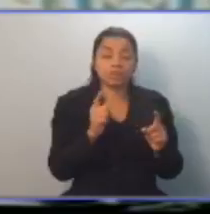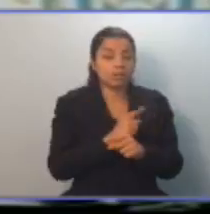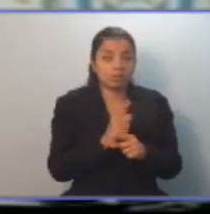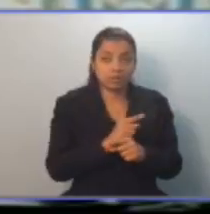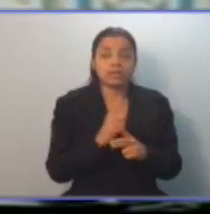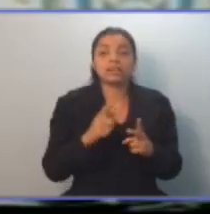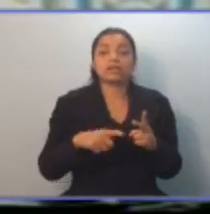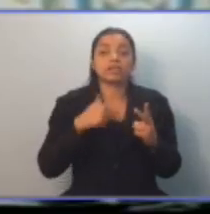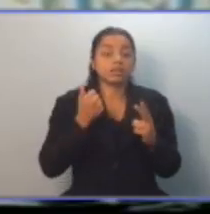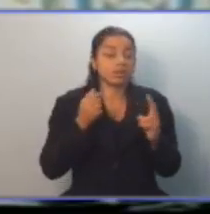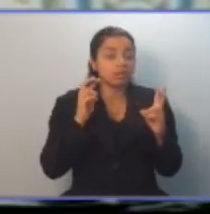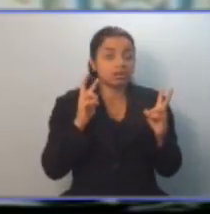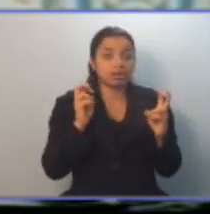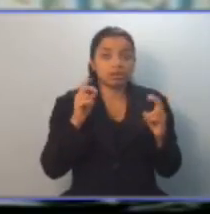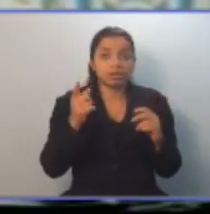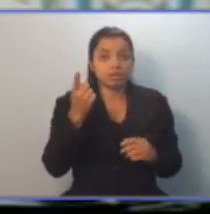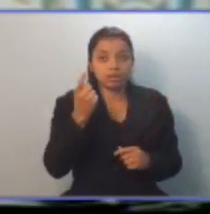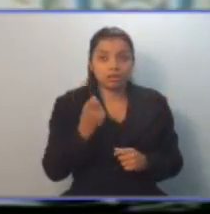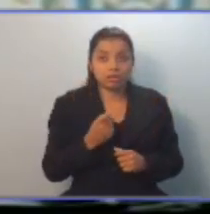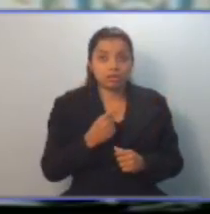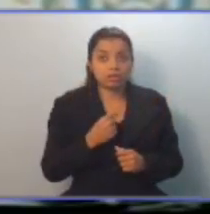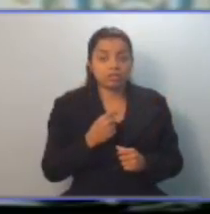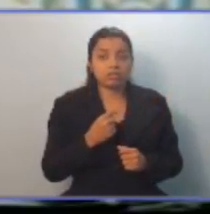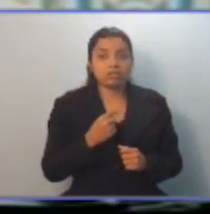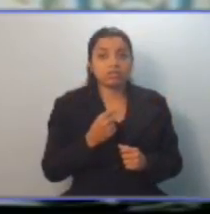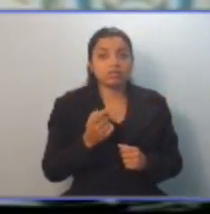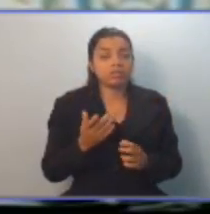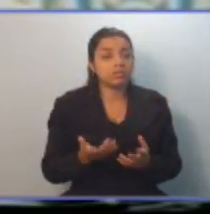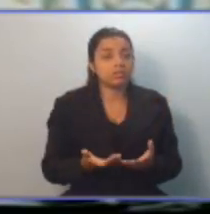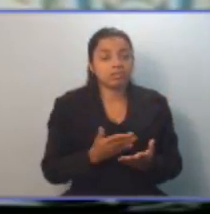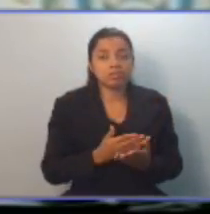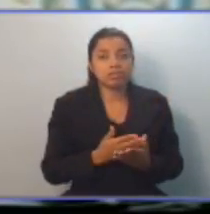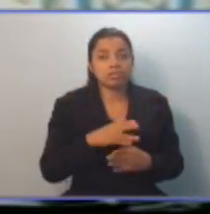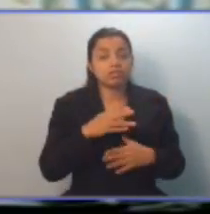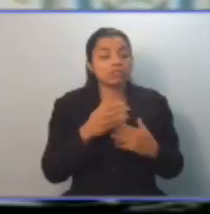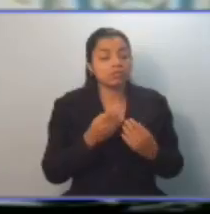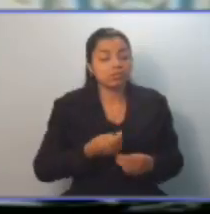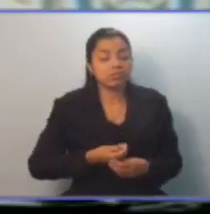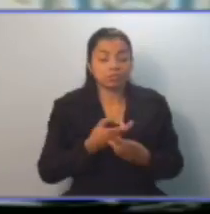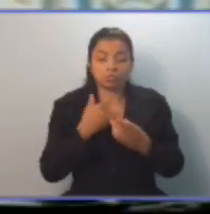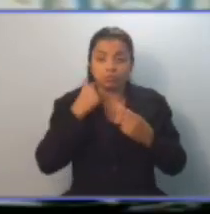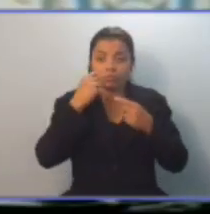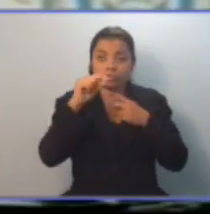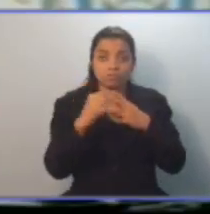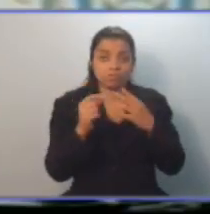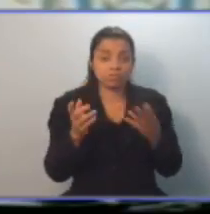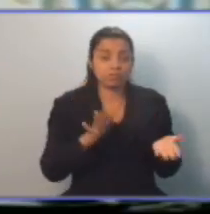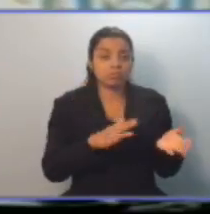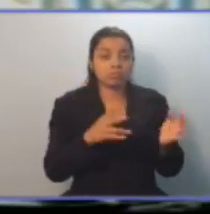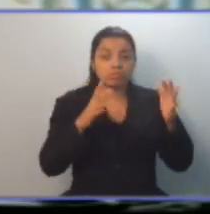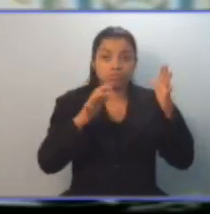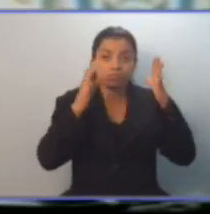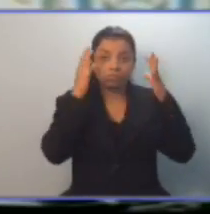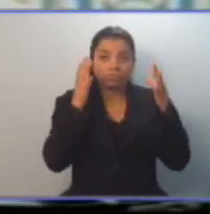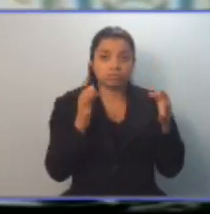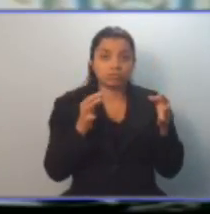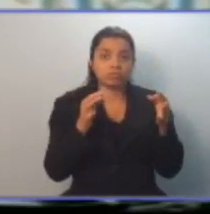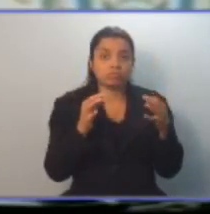tema que tal vez está vinculado con la pregunta es, porque se ha dicho y se ha criticado que algunas veces las sentencias, más que